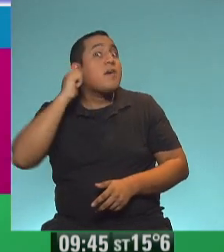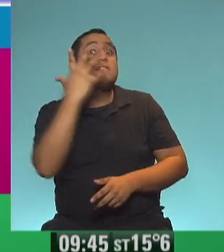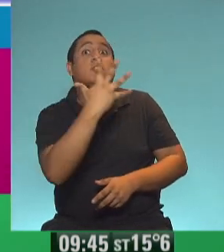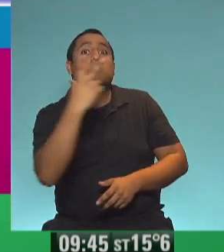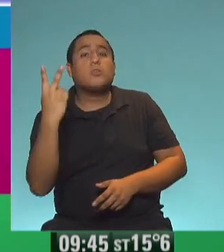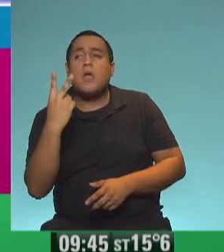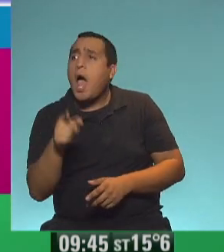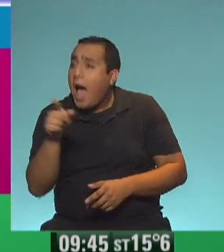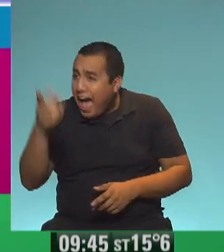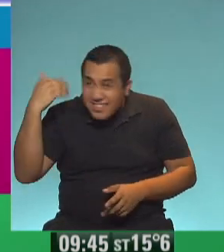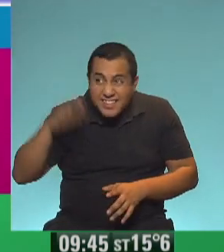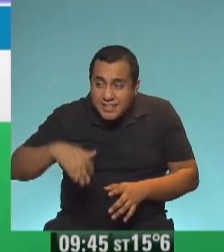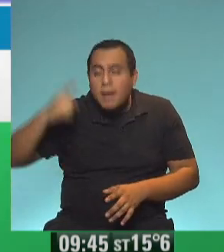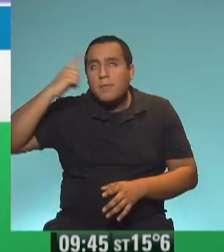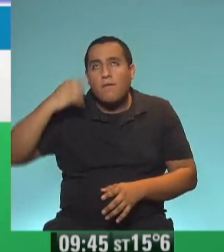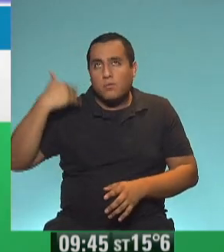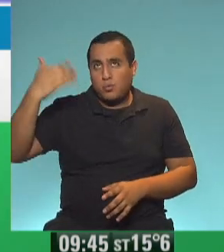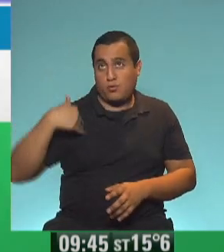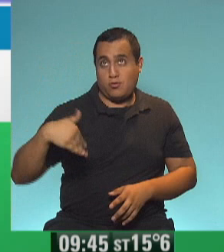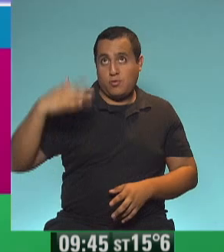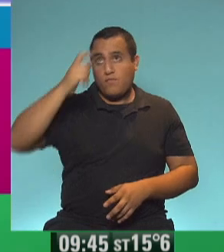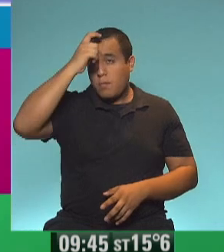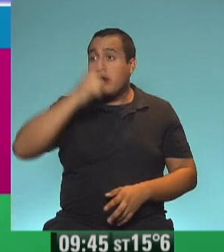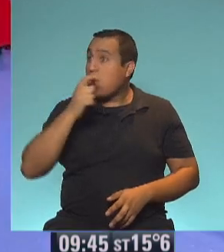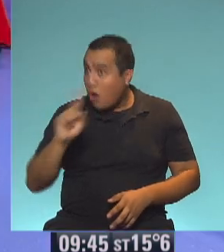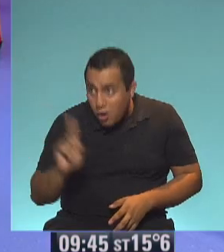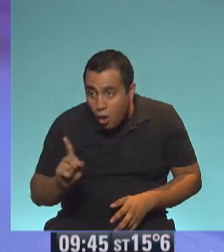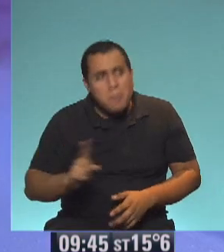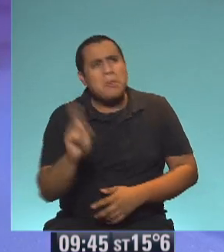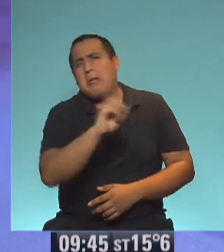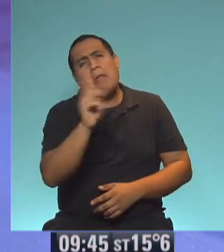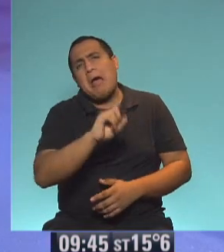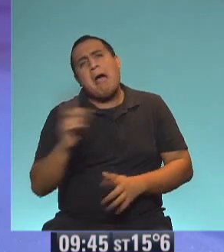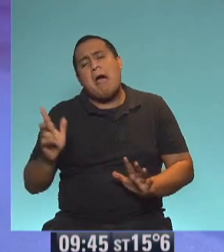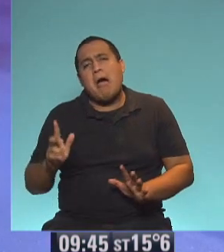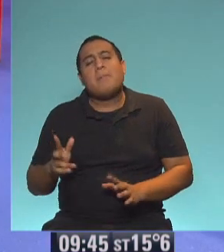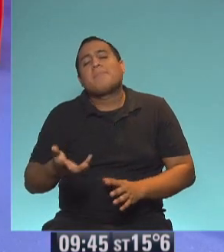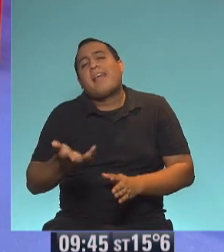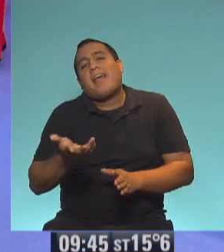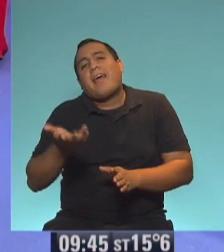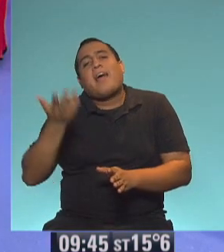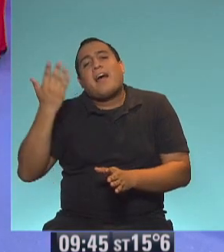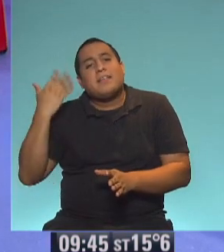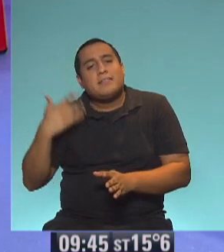¿De chica nunca se te había ocurrido? ¿Fue de grande? No, fui guardavidas de Cruz Roja.